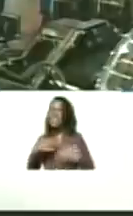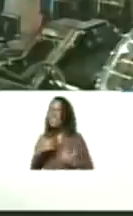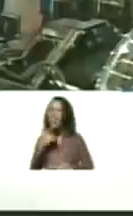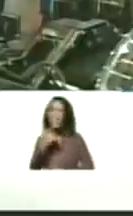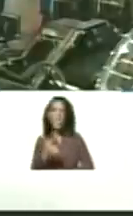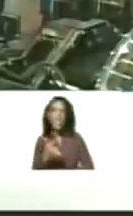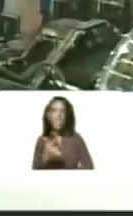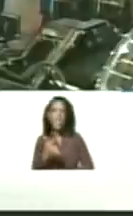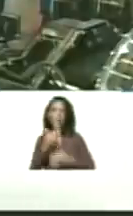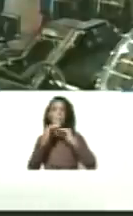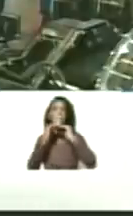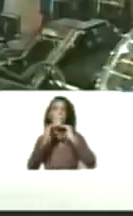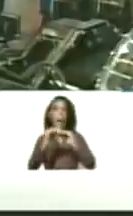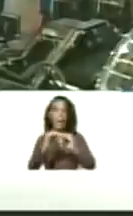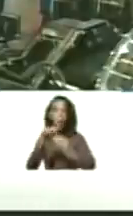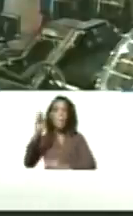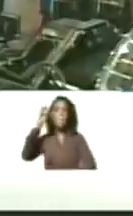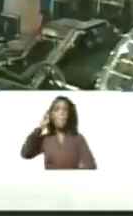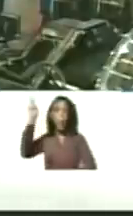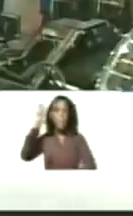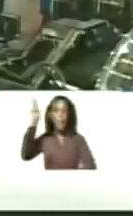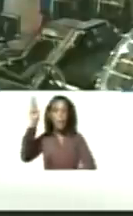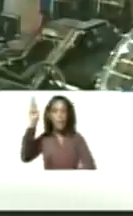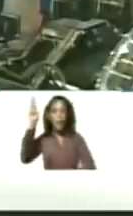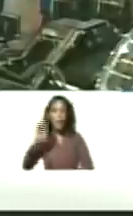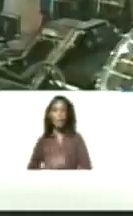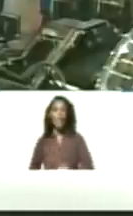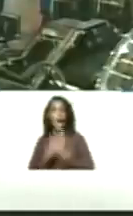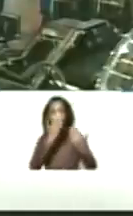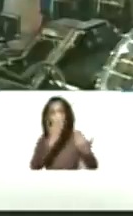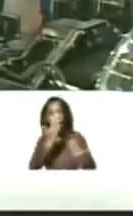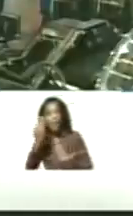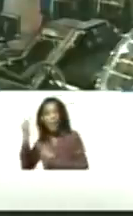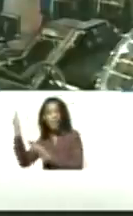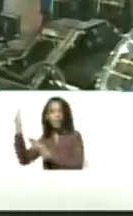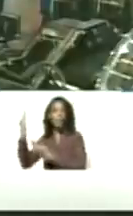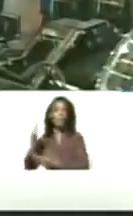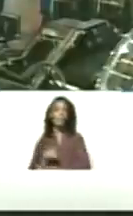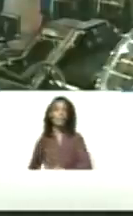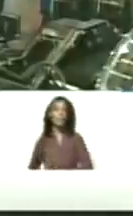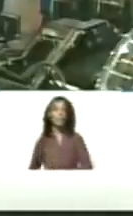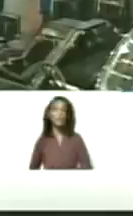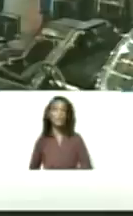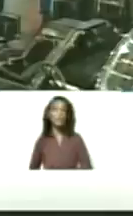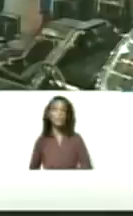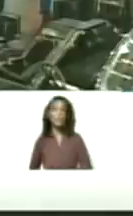desde Patio Pro Patria? Adelante.